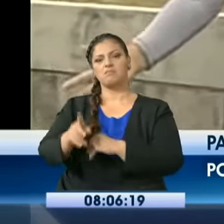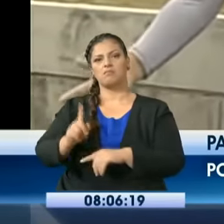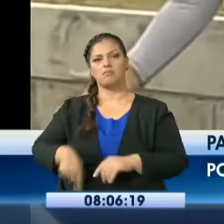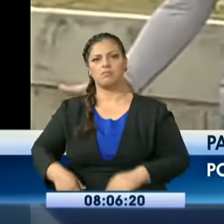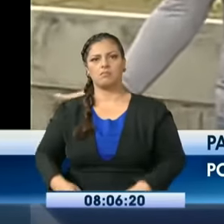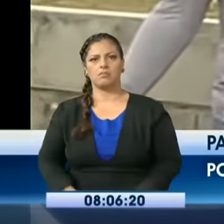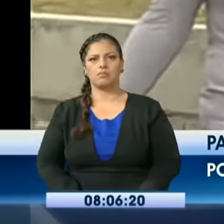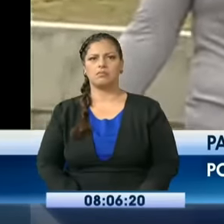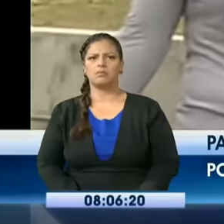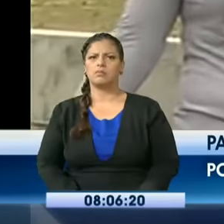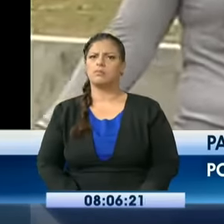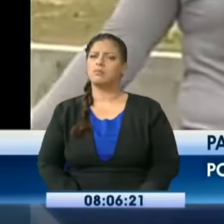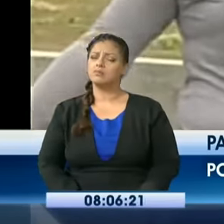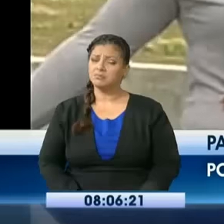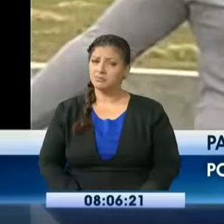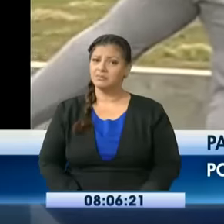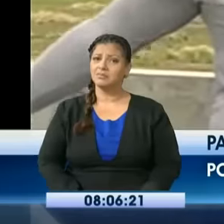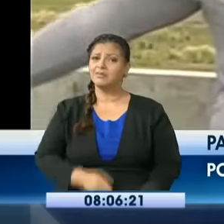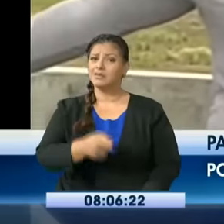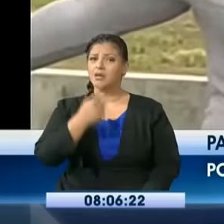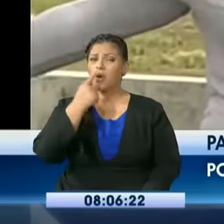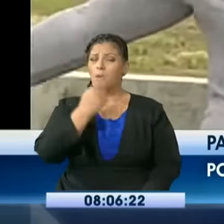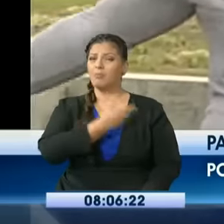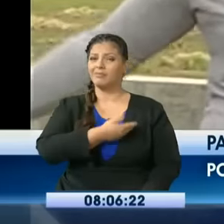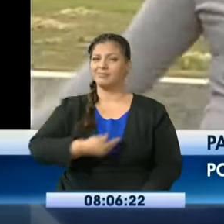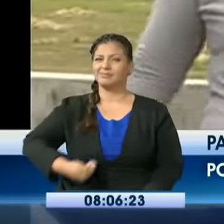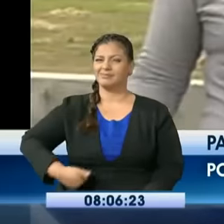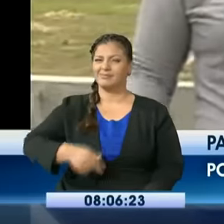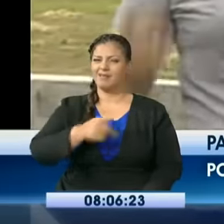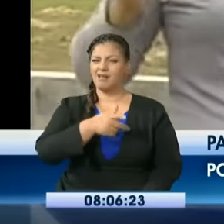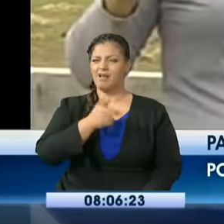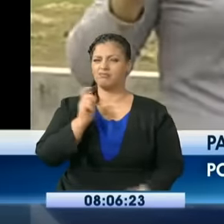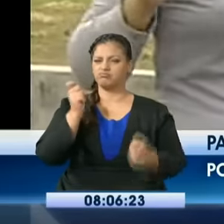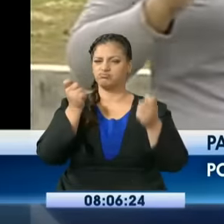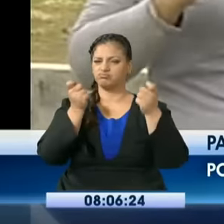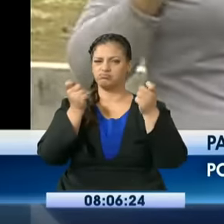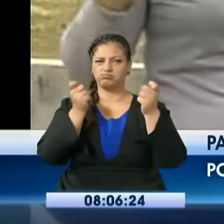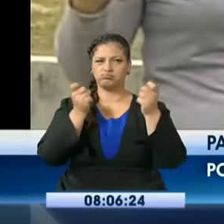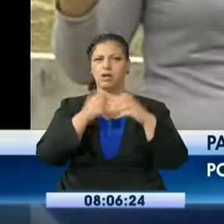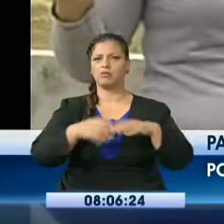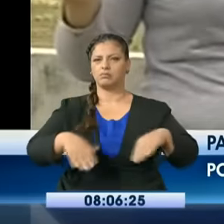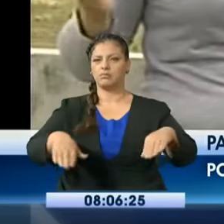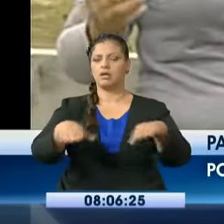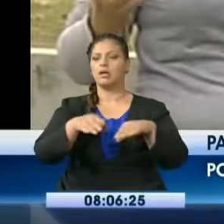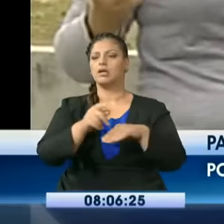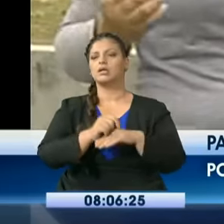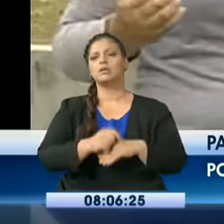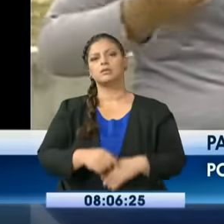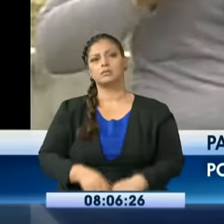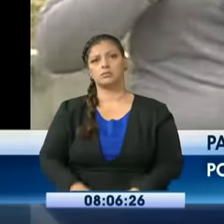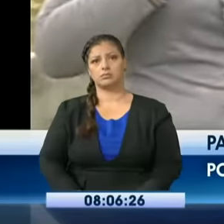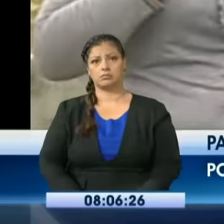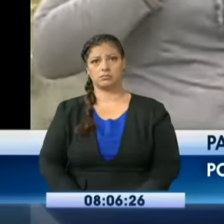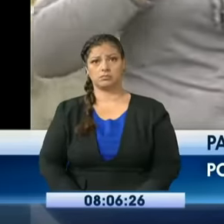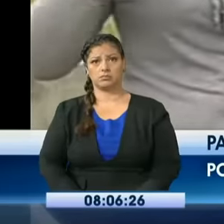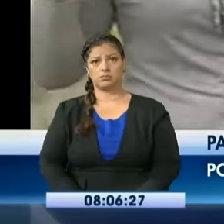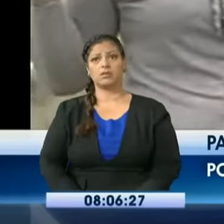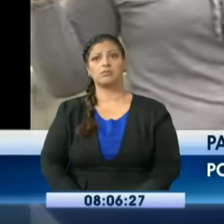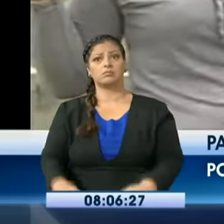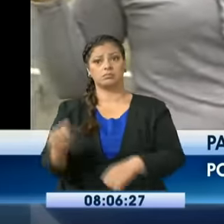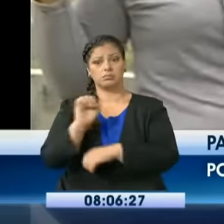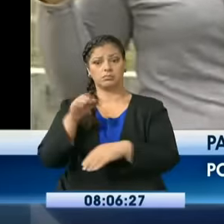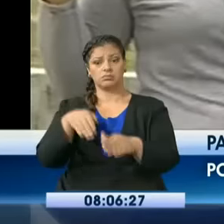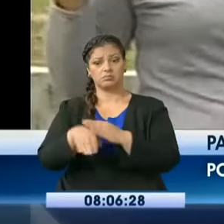nos está haciendo a nosotros, porque él es el que no permitía el acceso vehicular. Y que quede bien claro, el señor no es que ha cedido para que nosotros